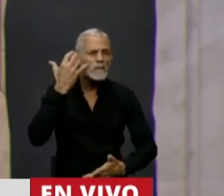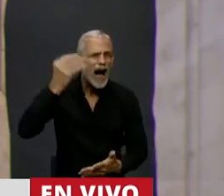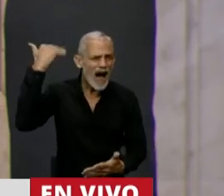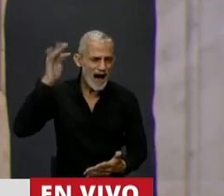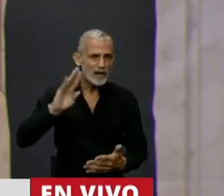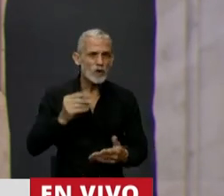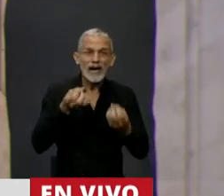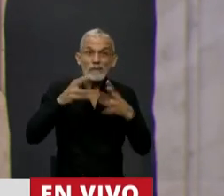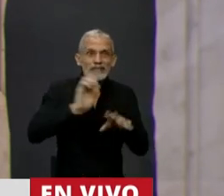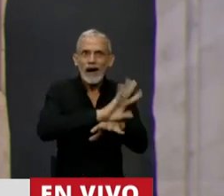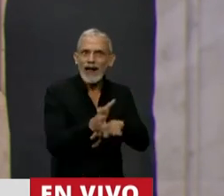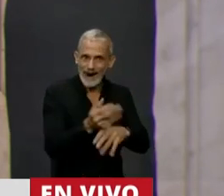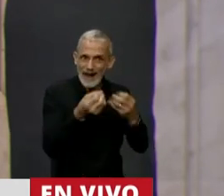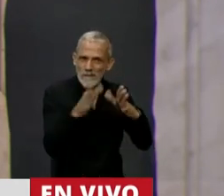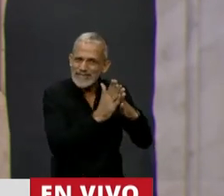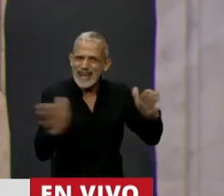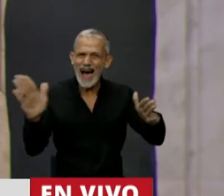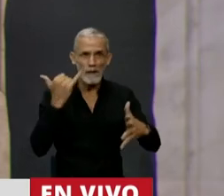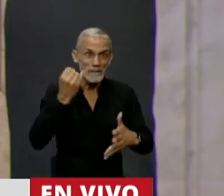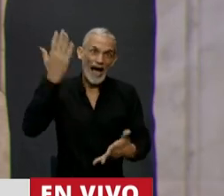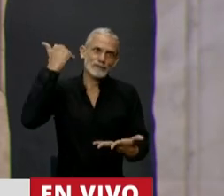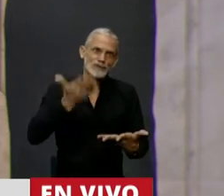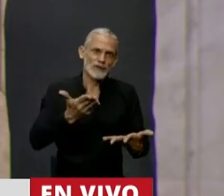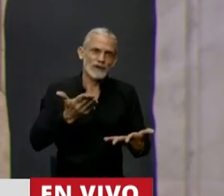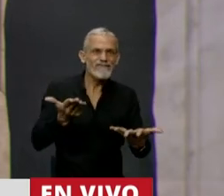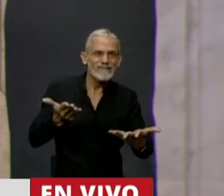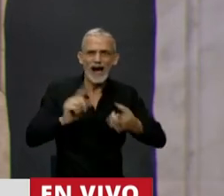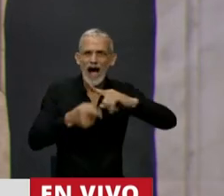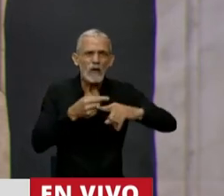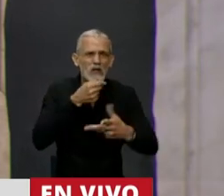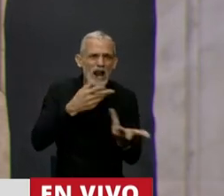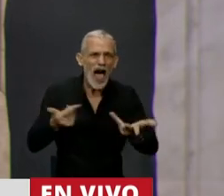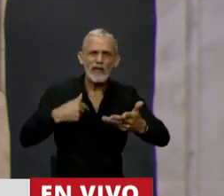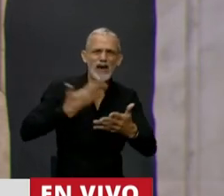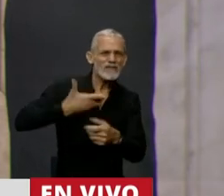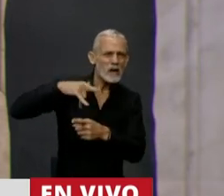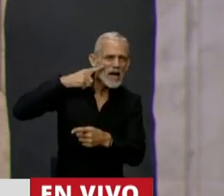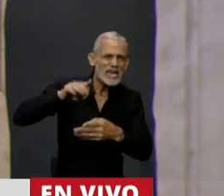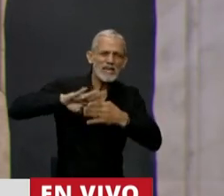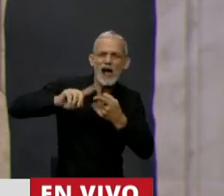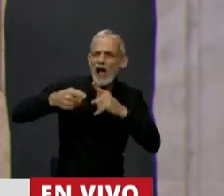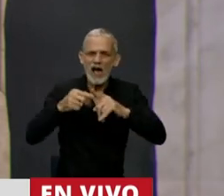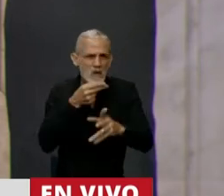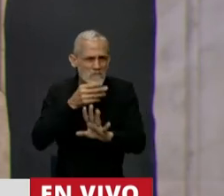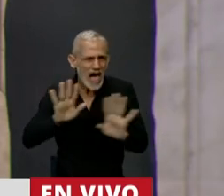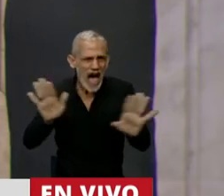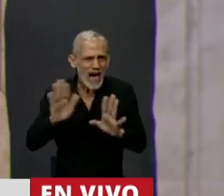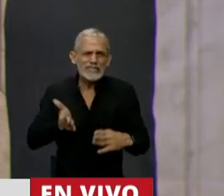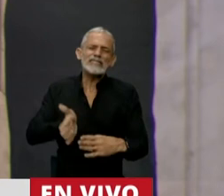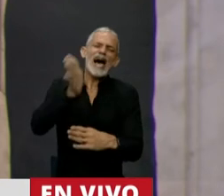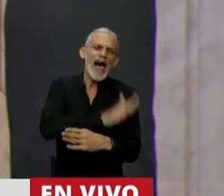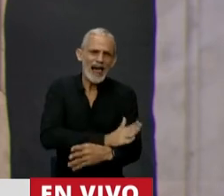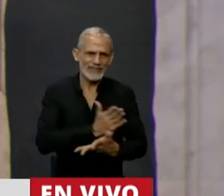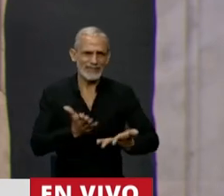preciso, al inicio de la pandemia, cuando no se había acordado con los acreedores y el Fondo Monetario Internacional, porque